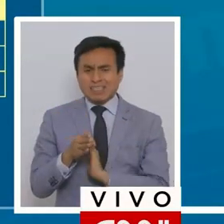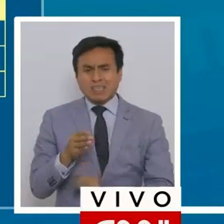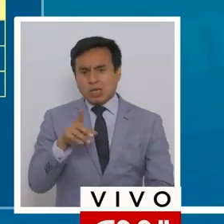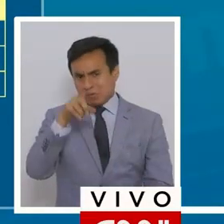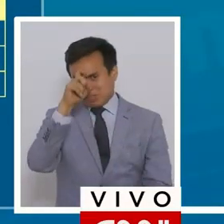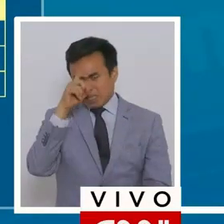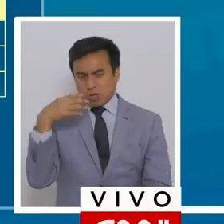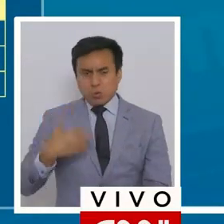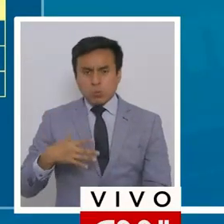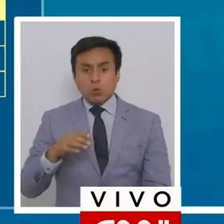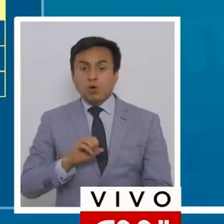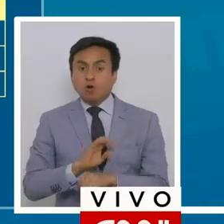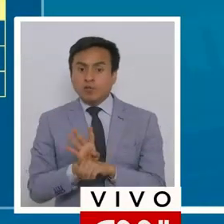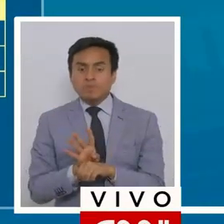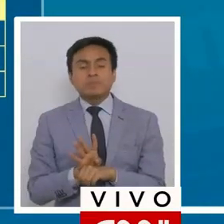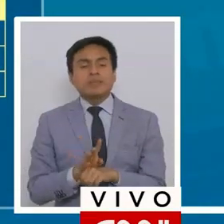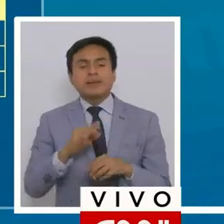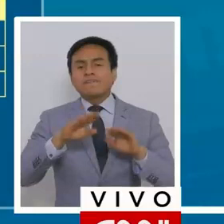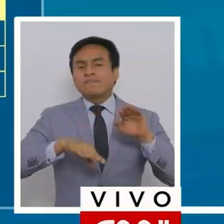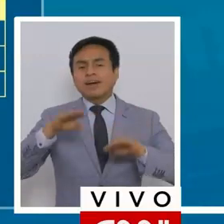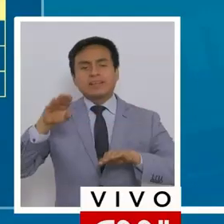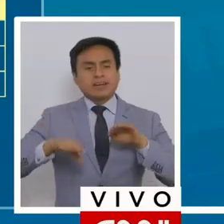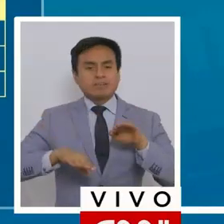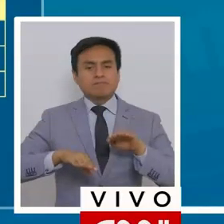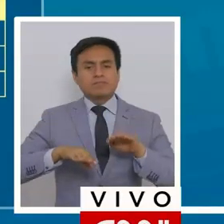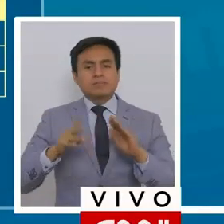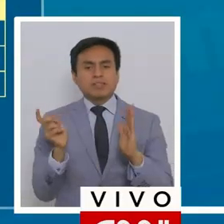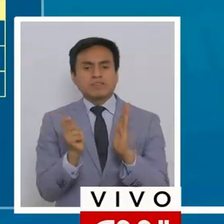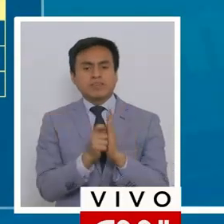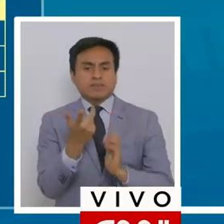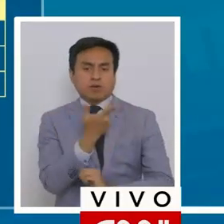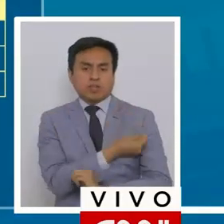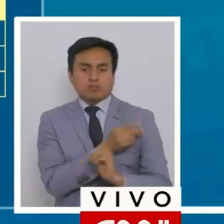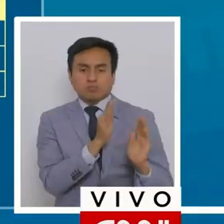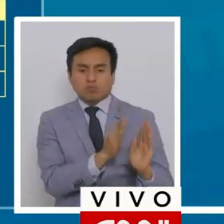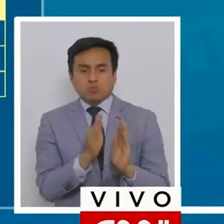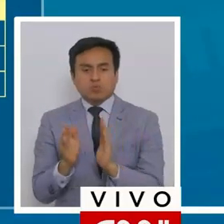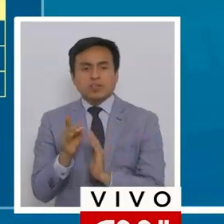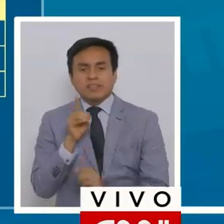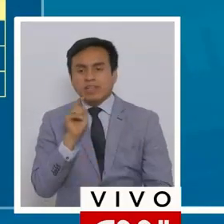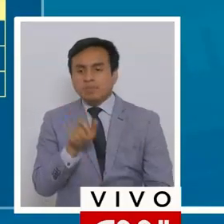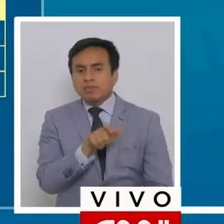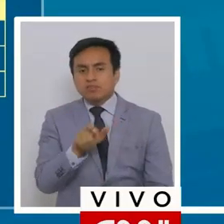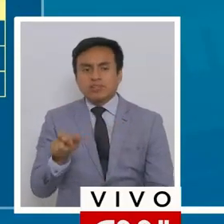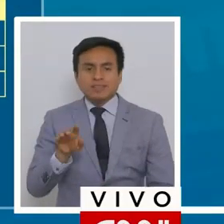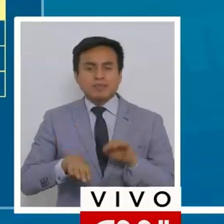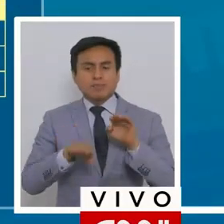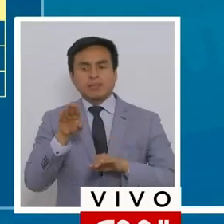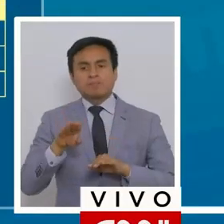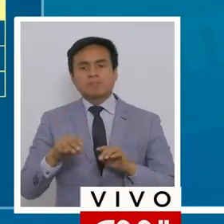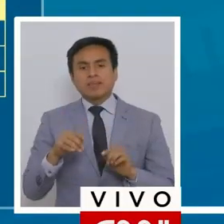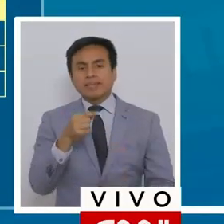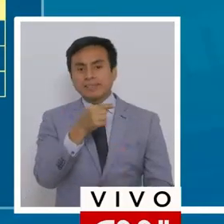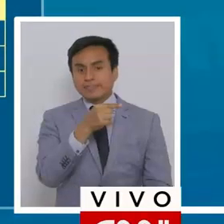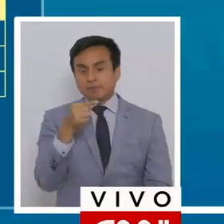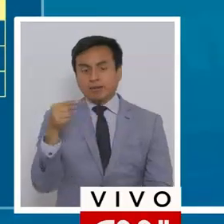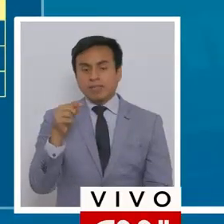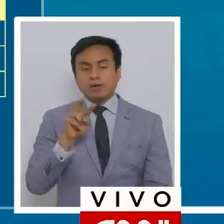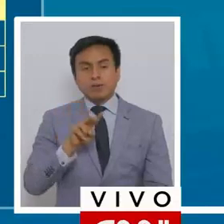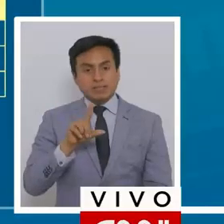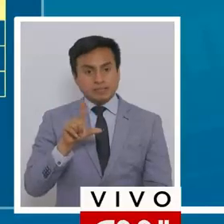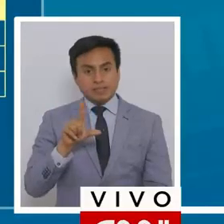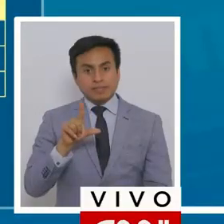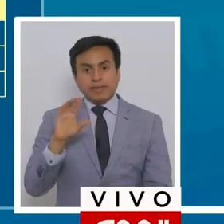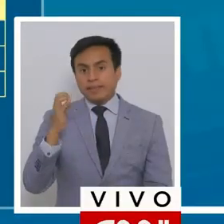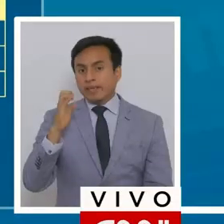producto del COVID-19 varía significativamente según el esquema de vacunación que presentan las personas. En la semana que va del 27